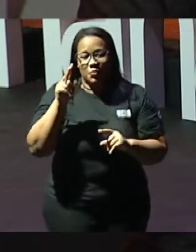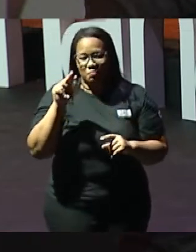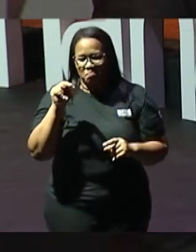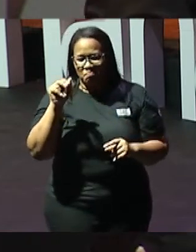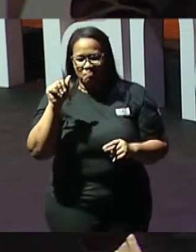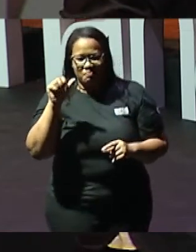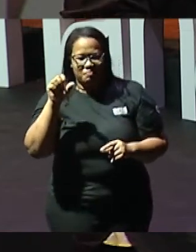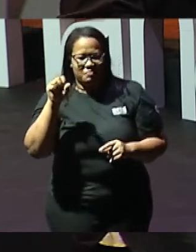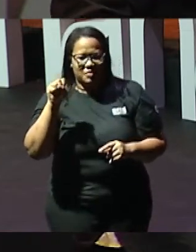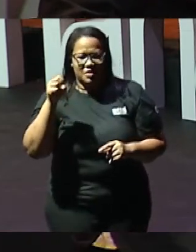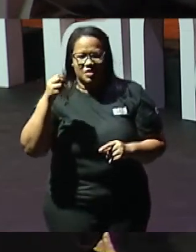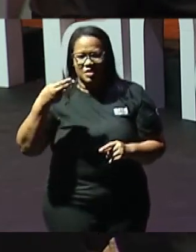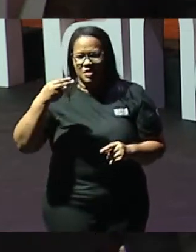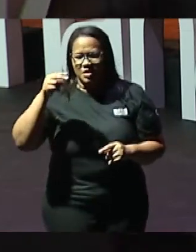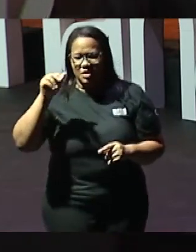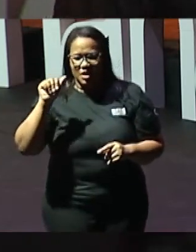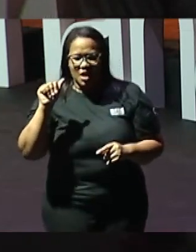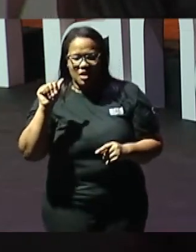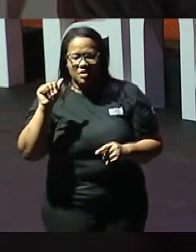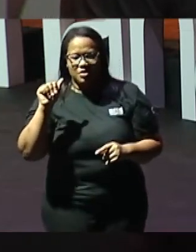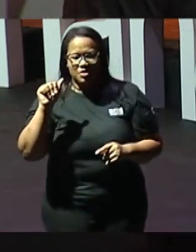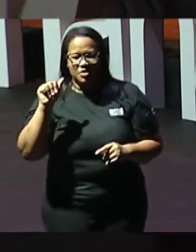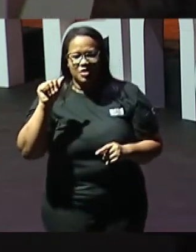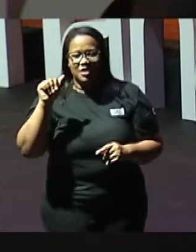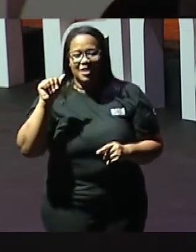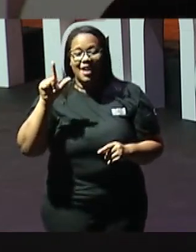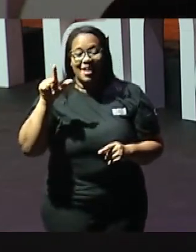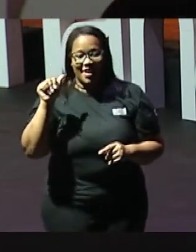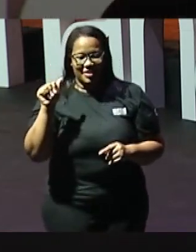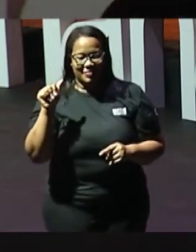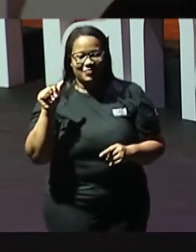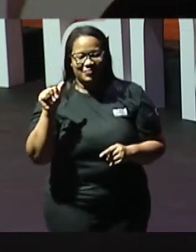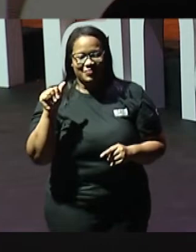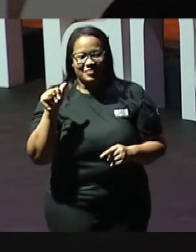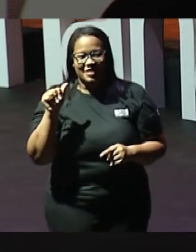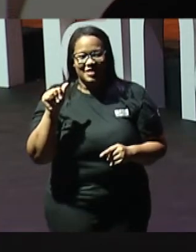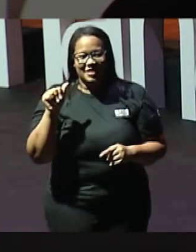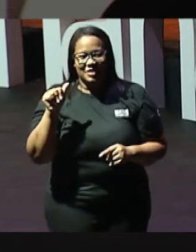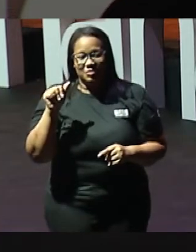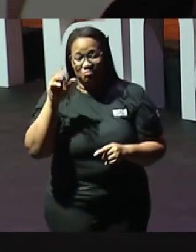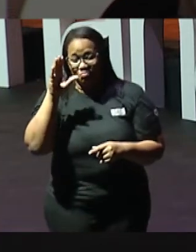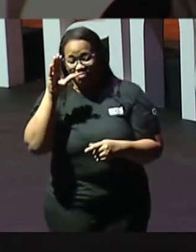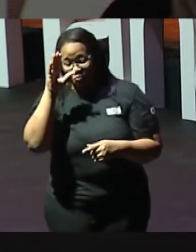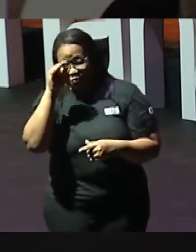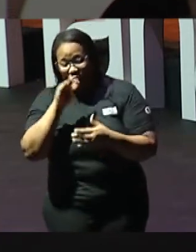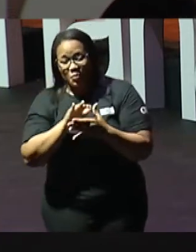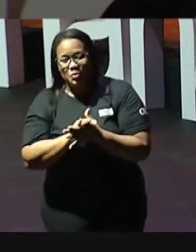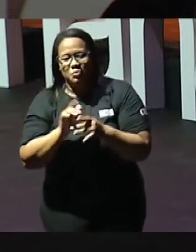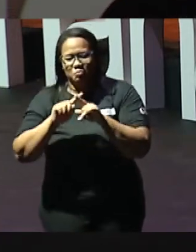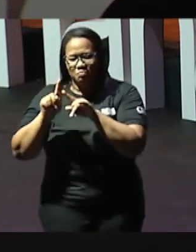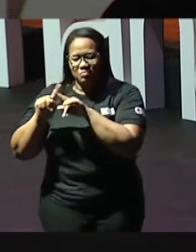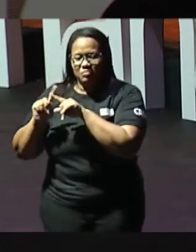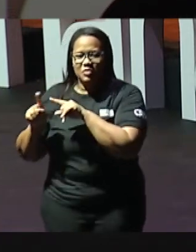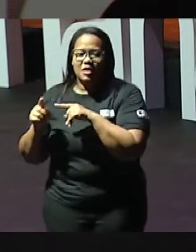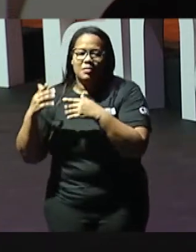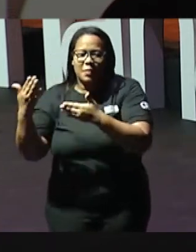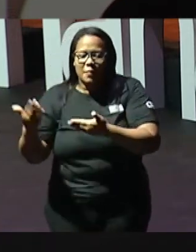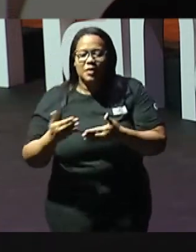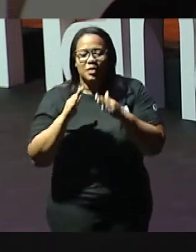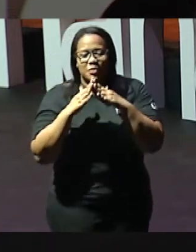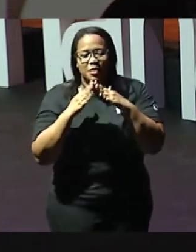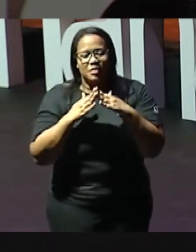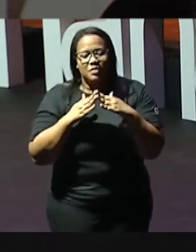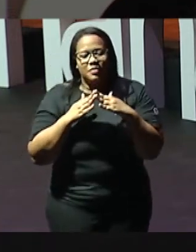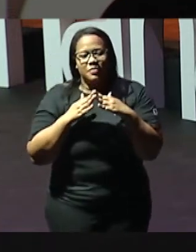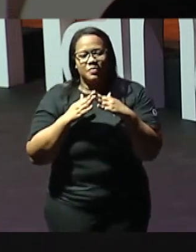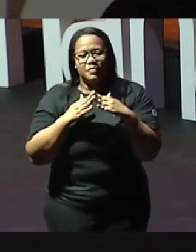y alberto morillo el productor y david madre y me invitan a su casa y me